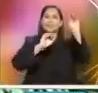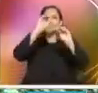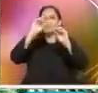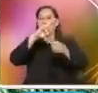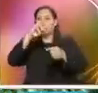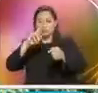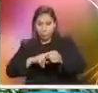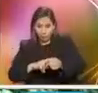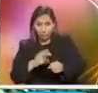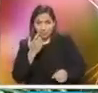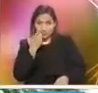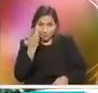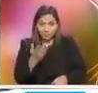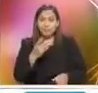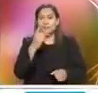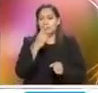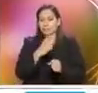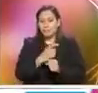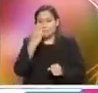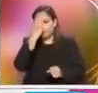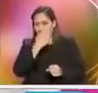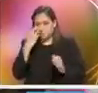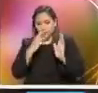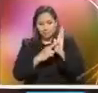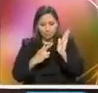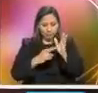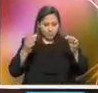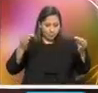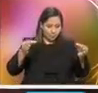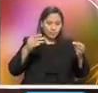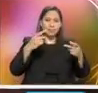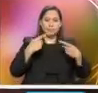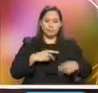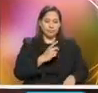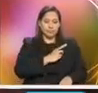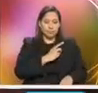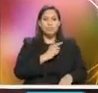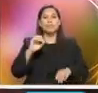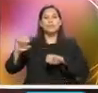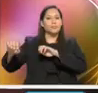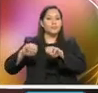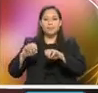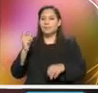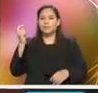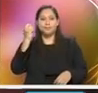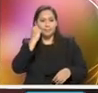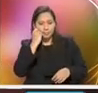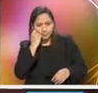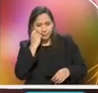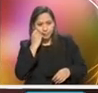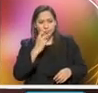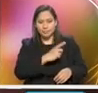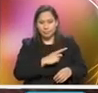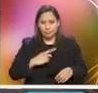naturada, tienes que revisar esta norma, seas una persona física o seas una persona moral. Tiene que ver